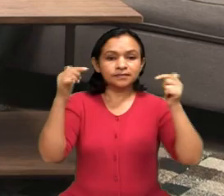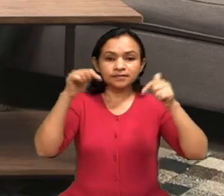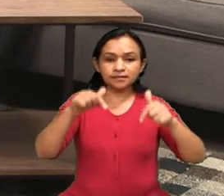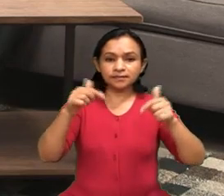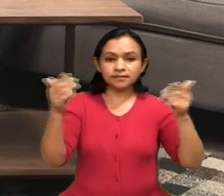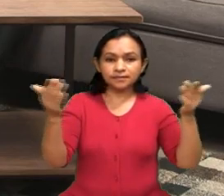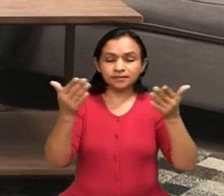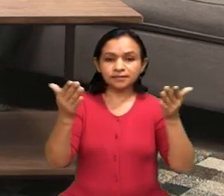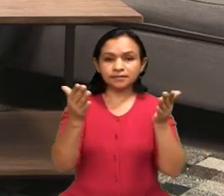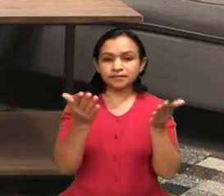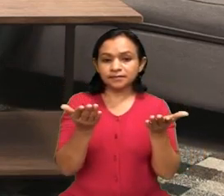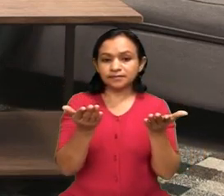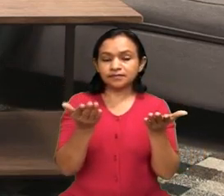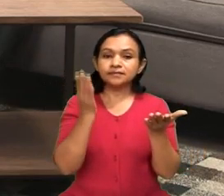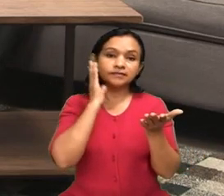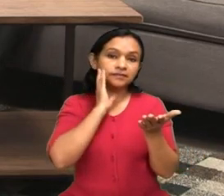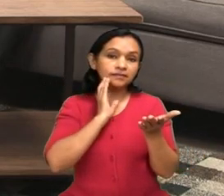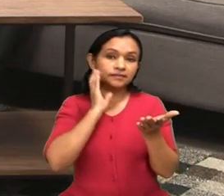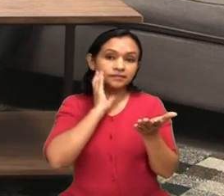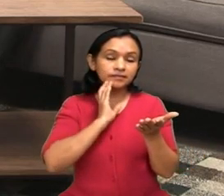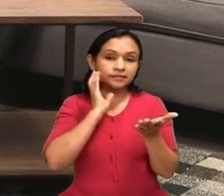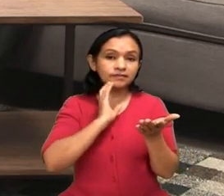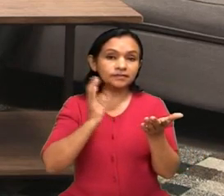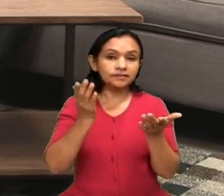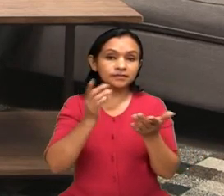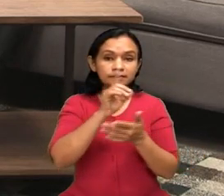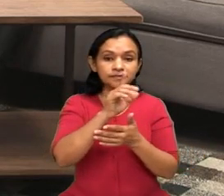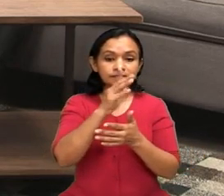con un colchón y con una experiencia a partir de la revolución en